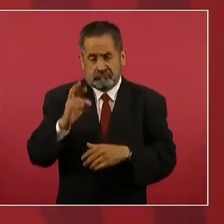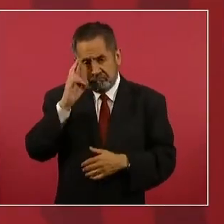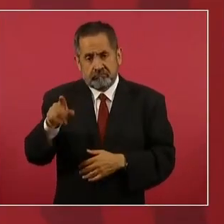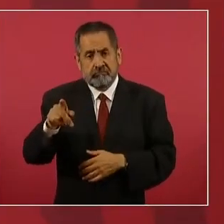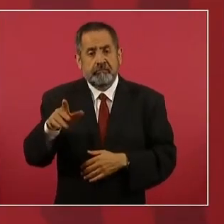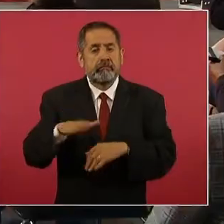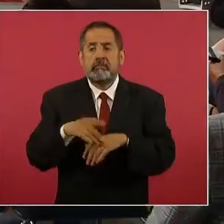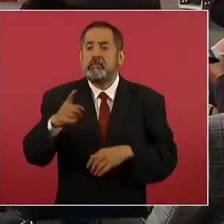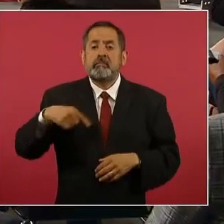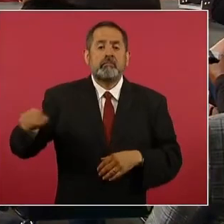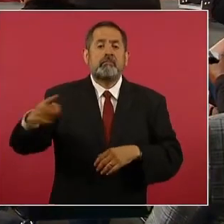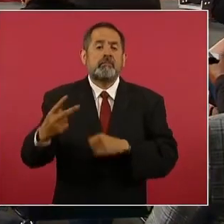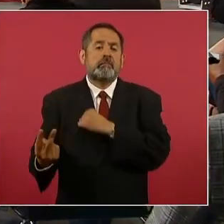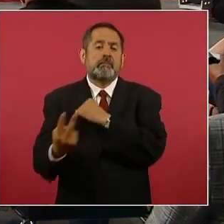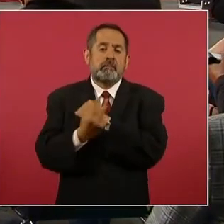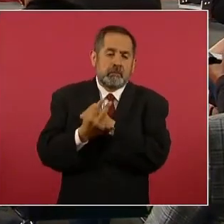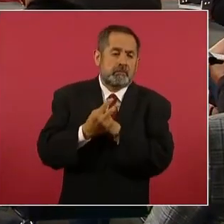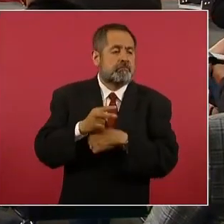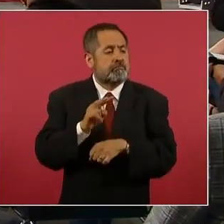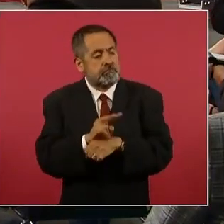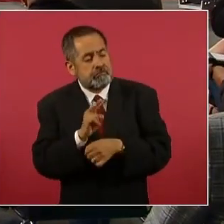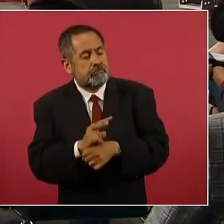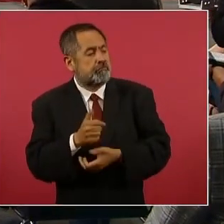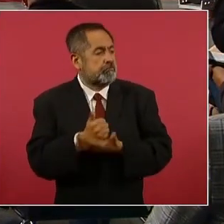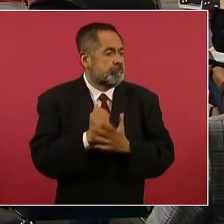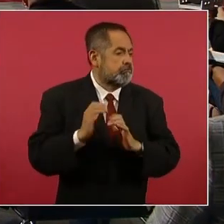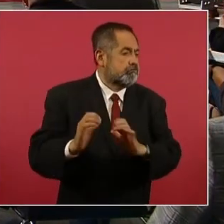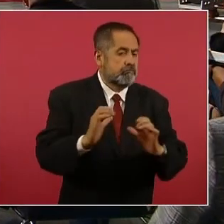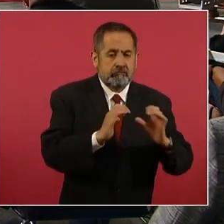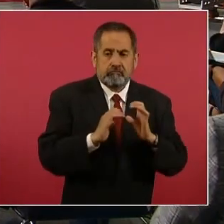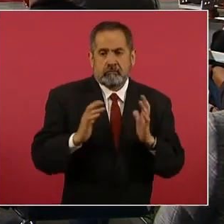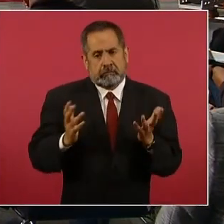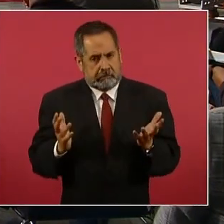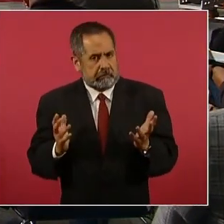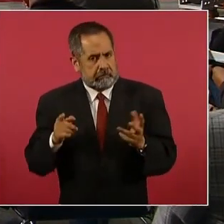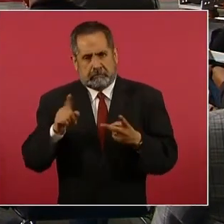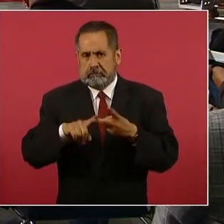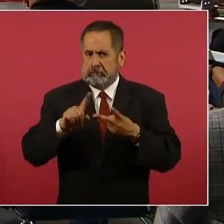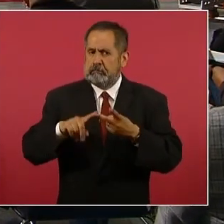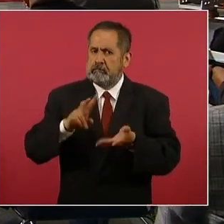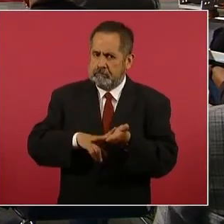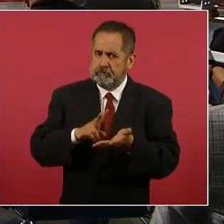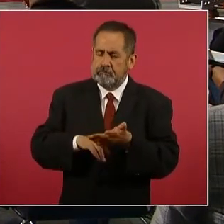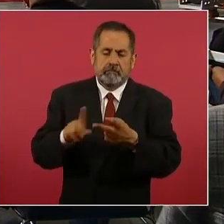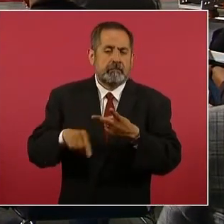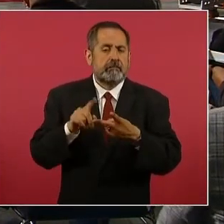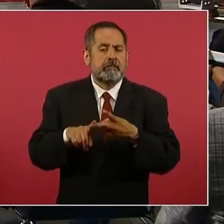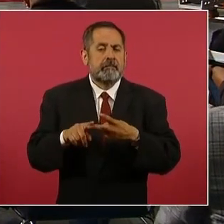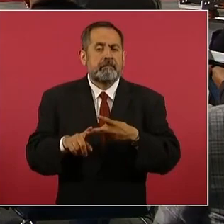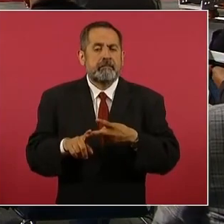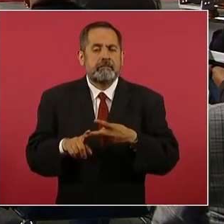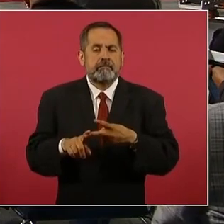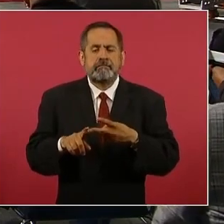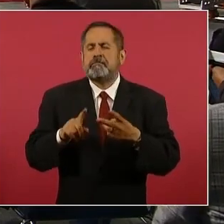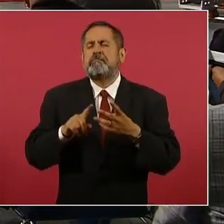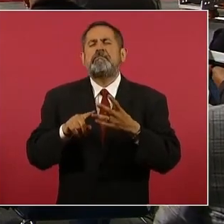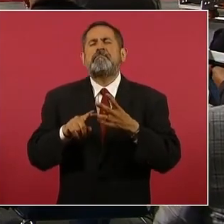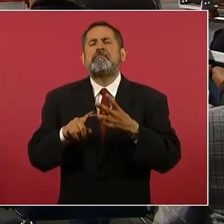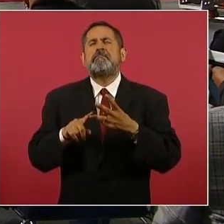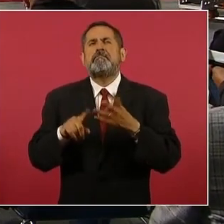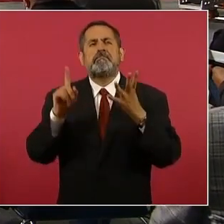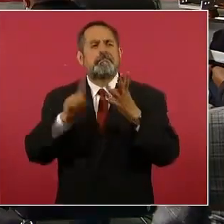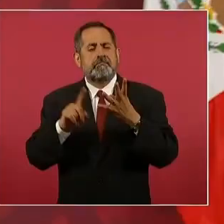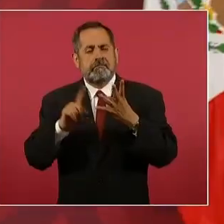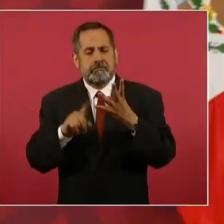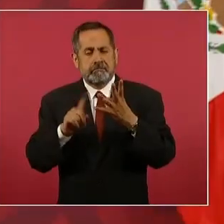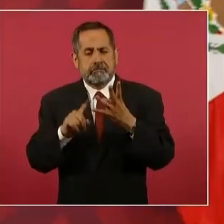nos cuidan, porque nos protegen. Y el cuarto